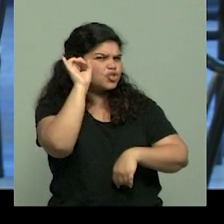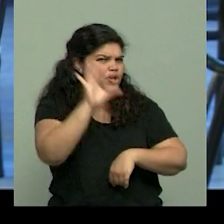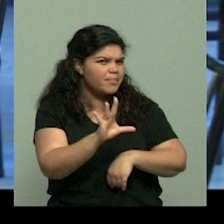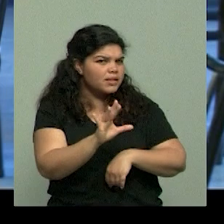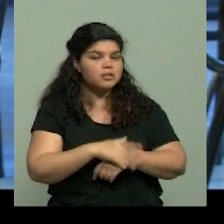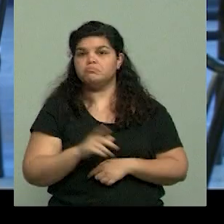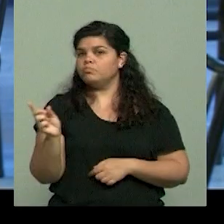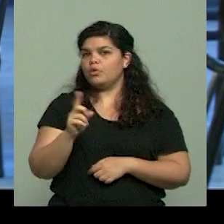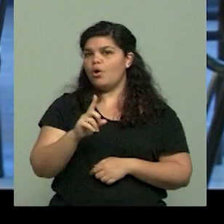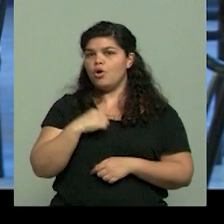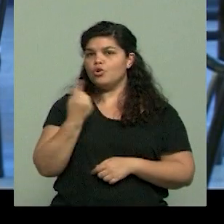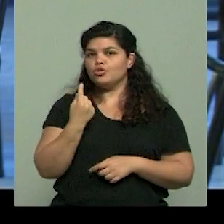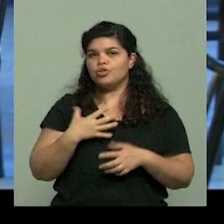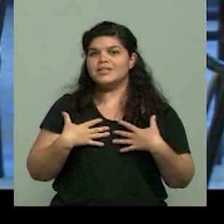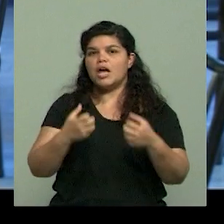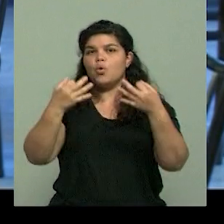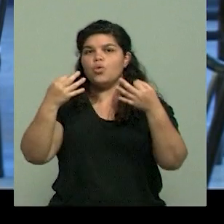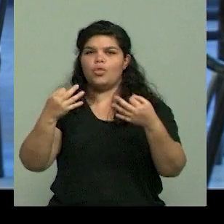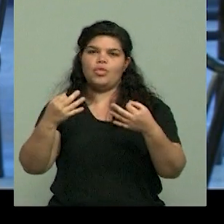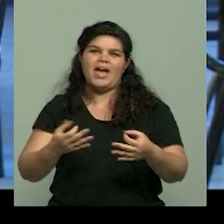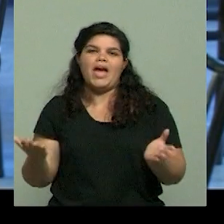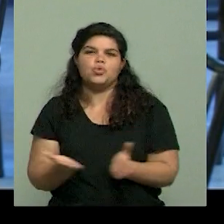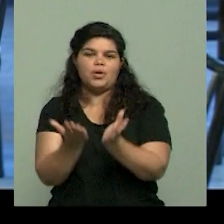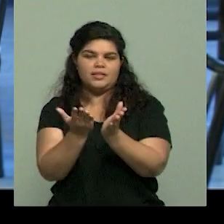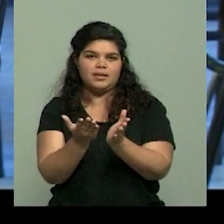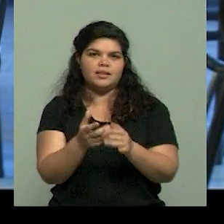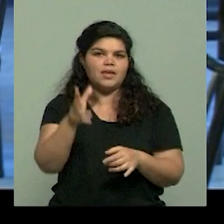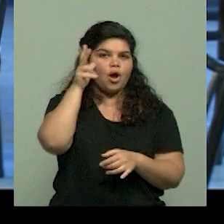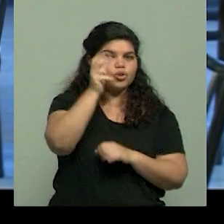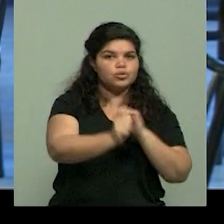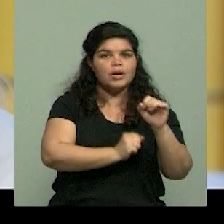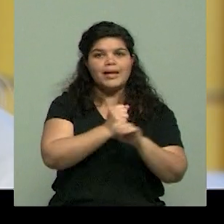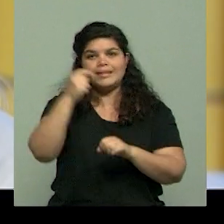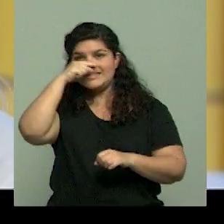estudiantil trabajamos de 8 a 19, está de corrido.